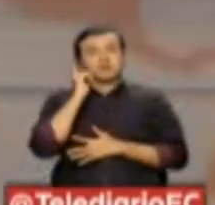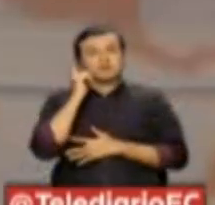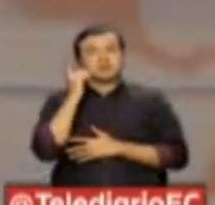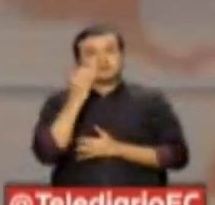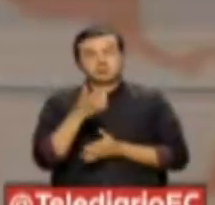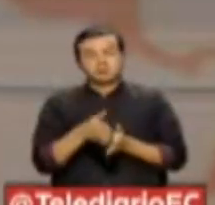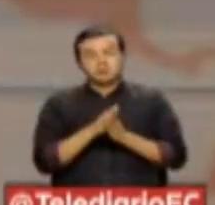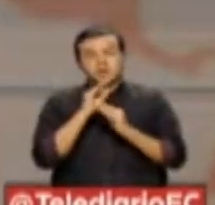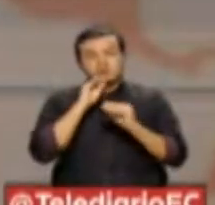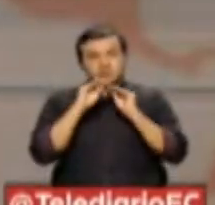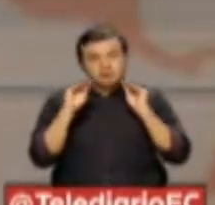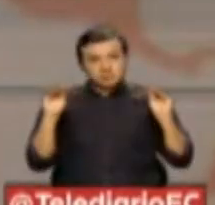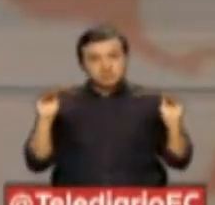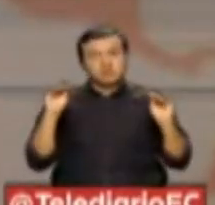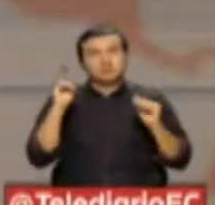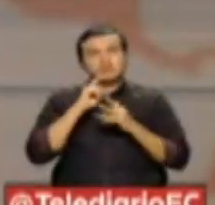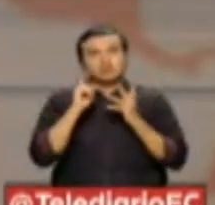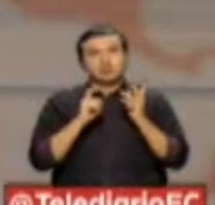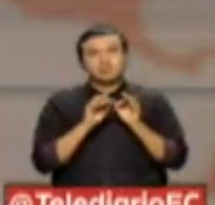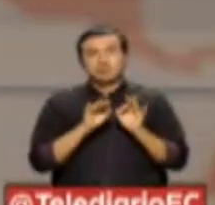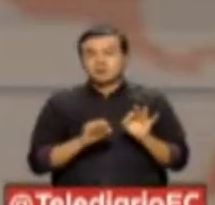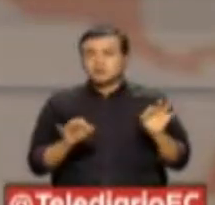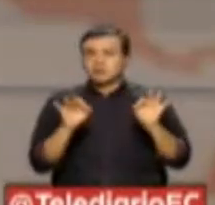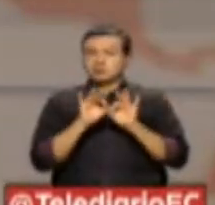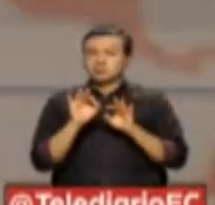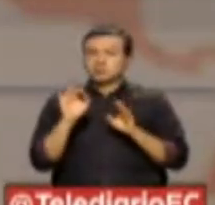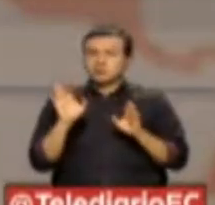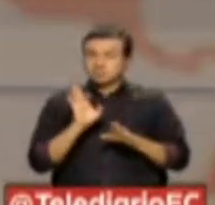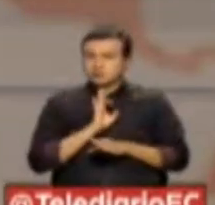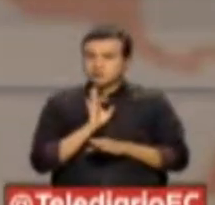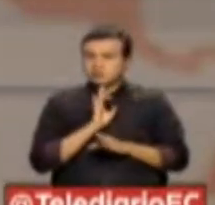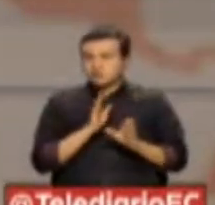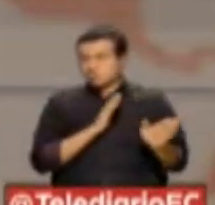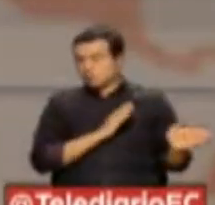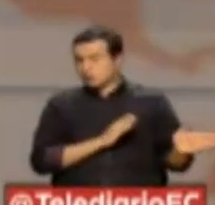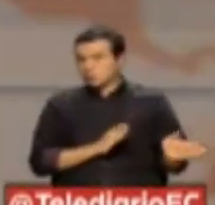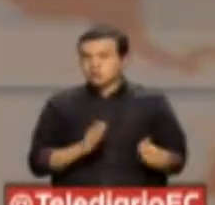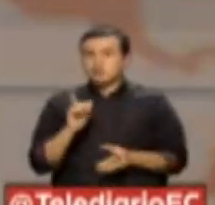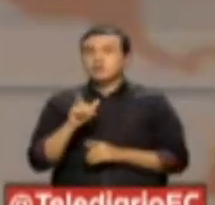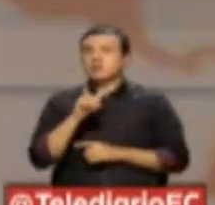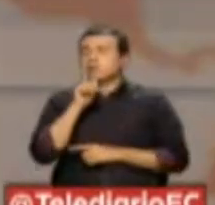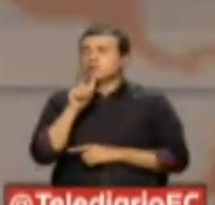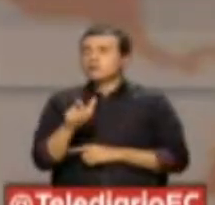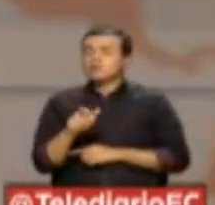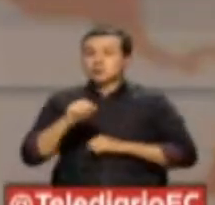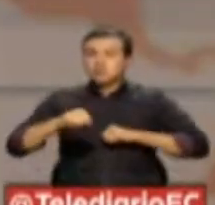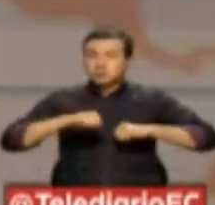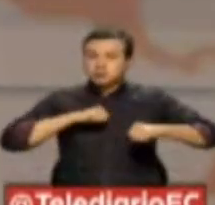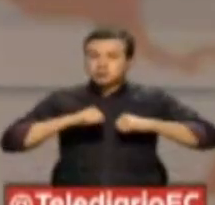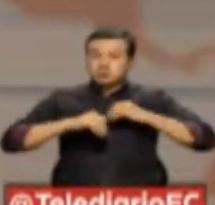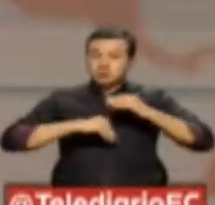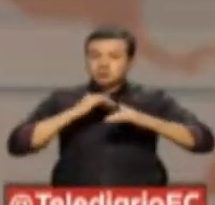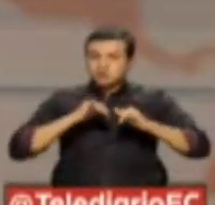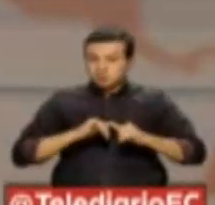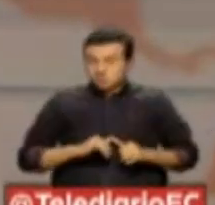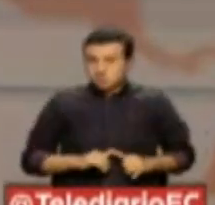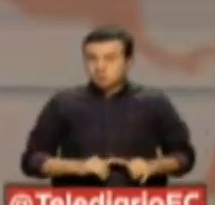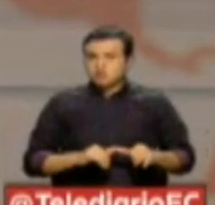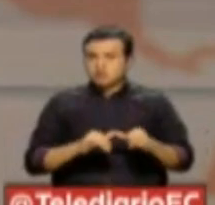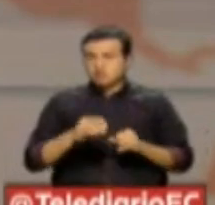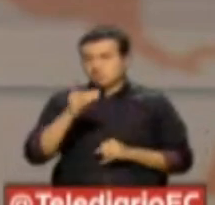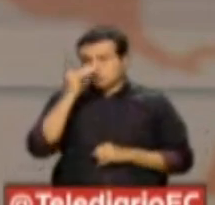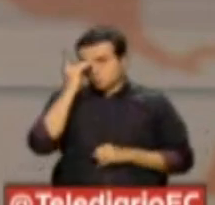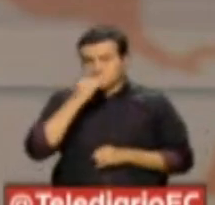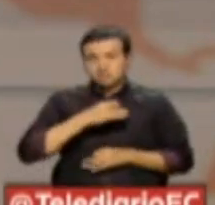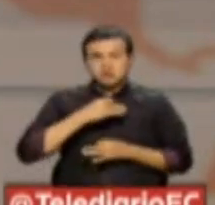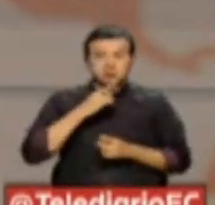insistimos en tener los fundamentos técnicos que deben ser producidos por quien administra y gestiona este proceso para tomar una